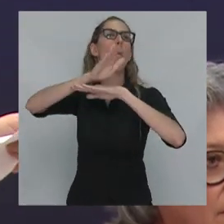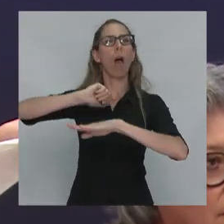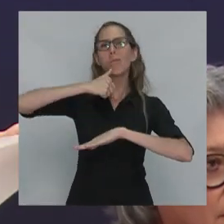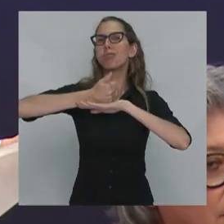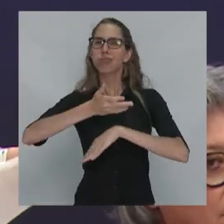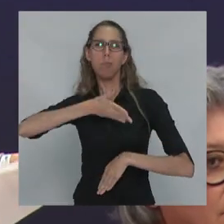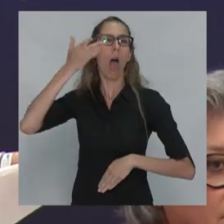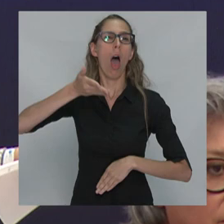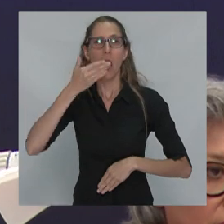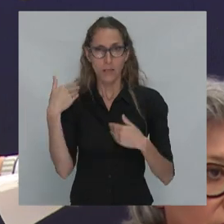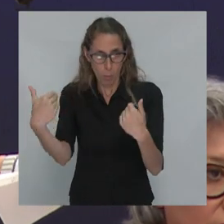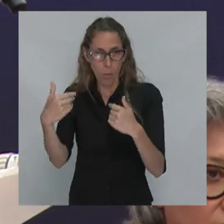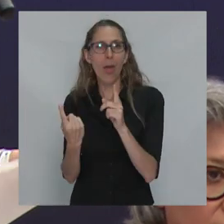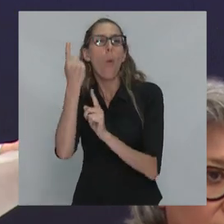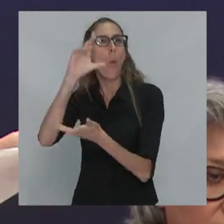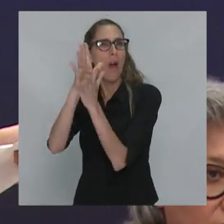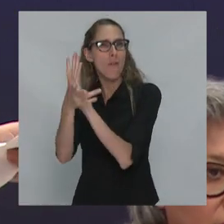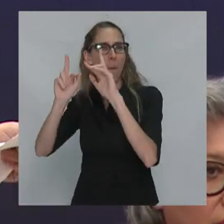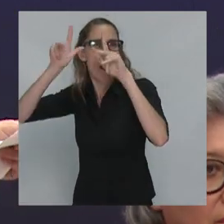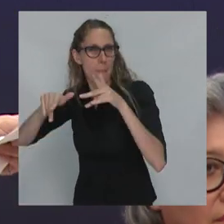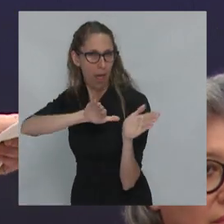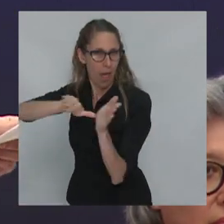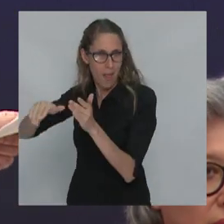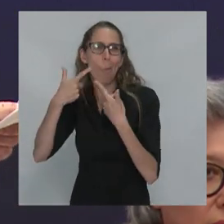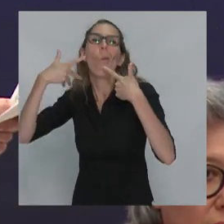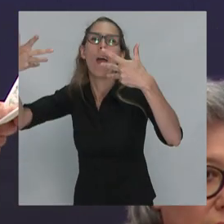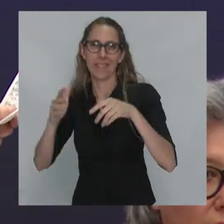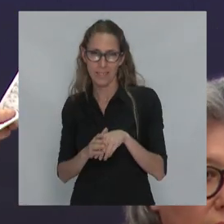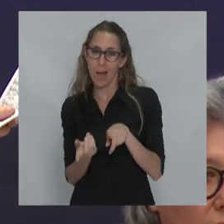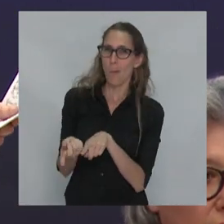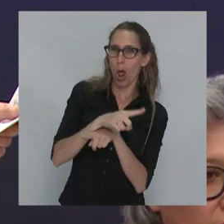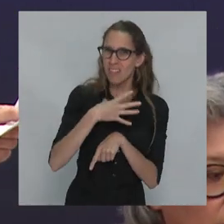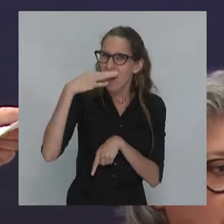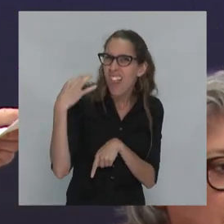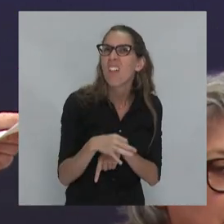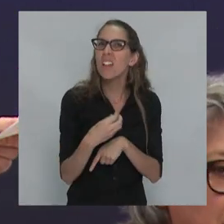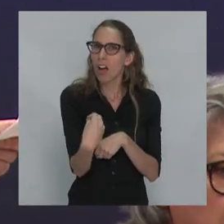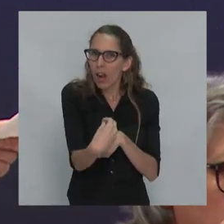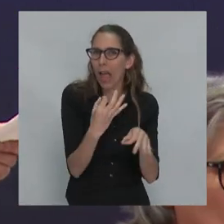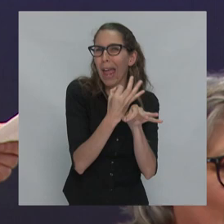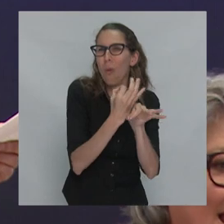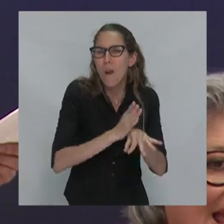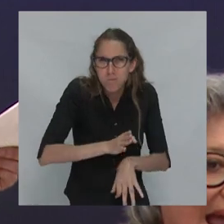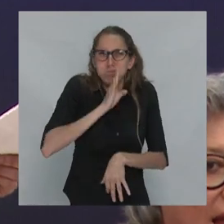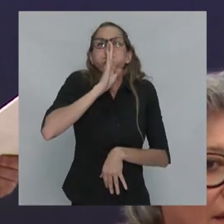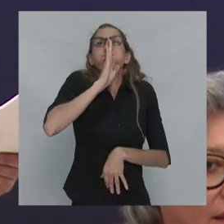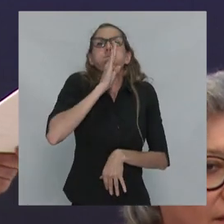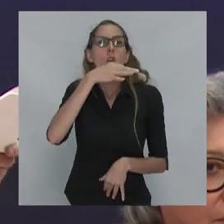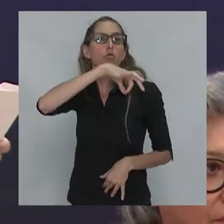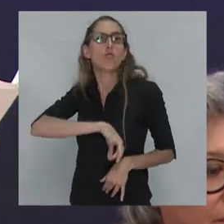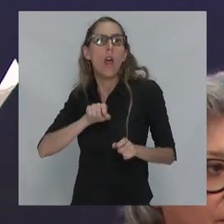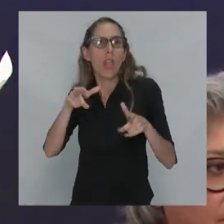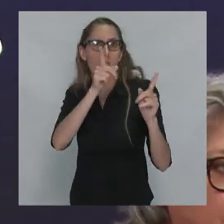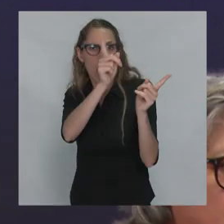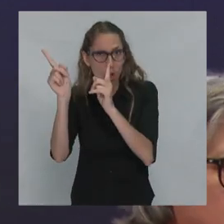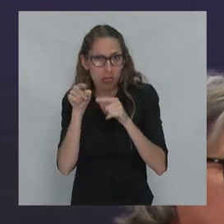otro lado está la real política educativa, la de las escuelas que estallan, las del deterioro de los salarios